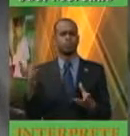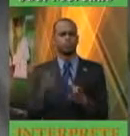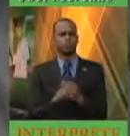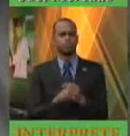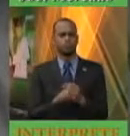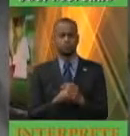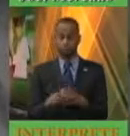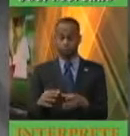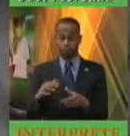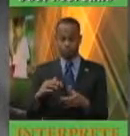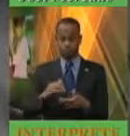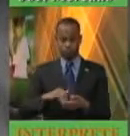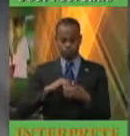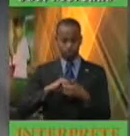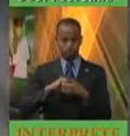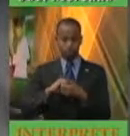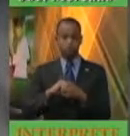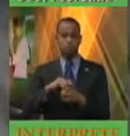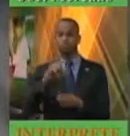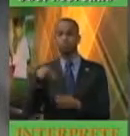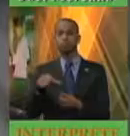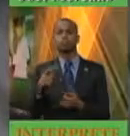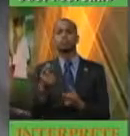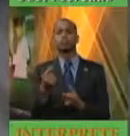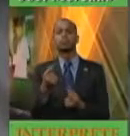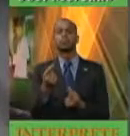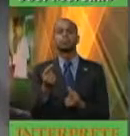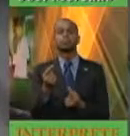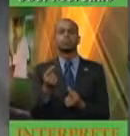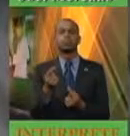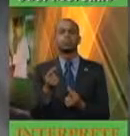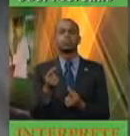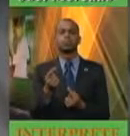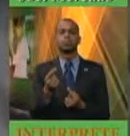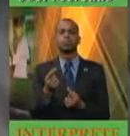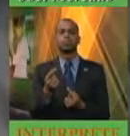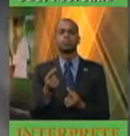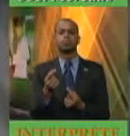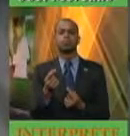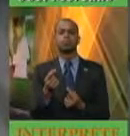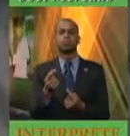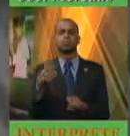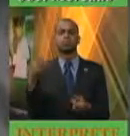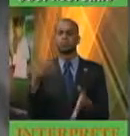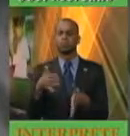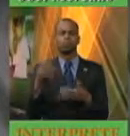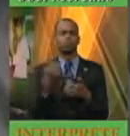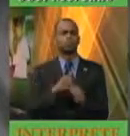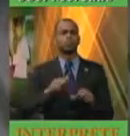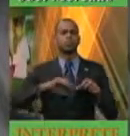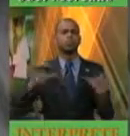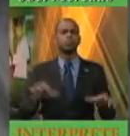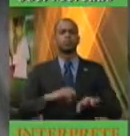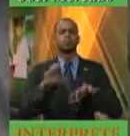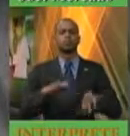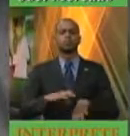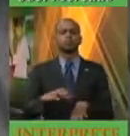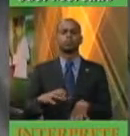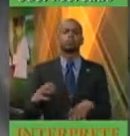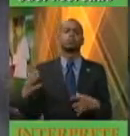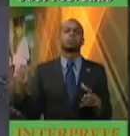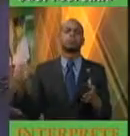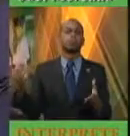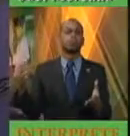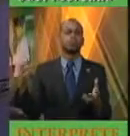el CONADIS debe estar próximo a todas las acciones que